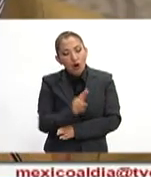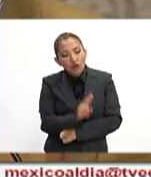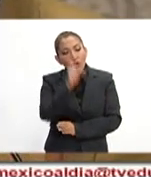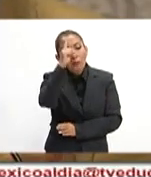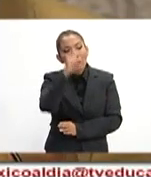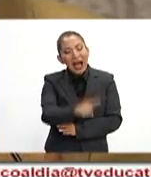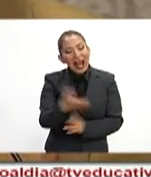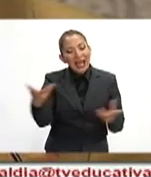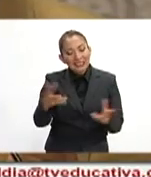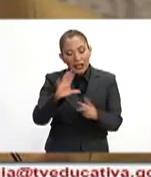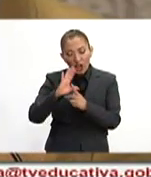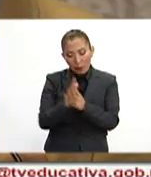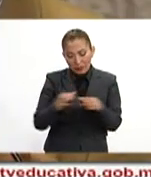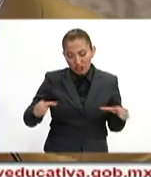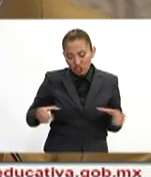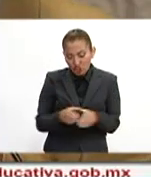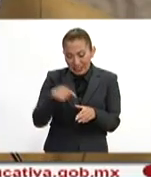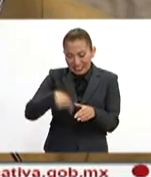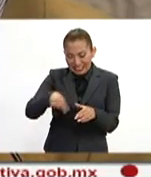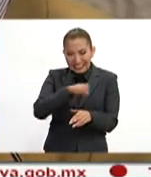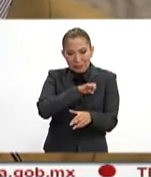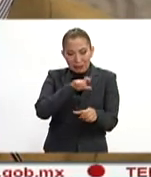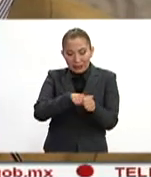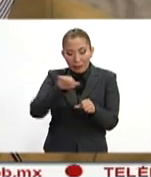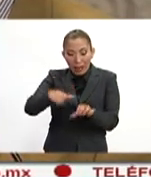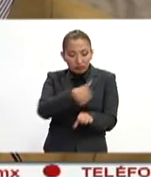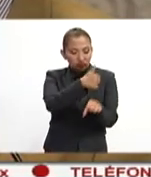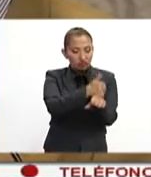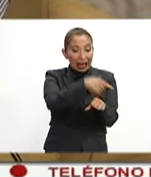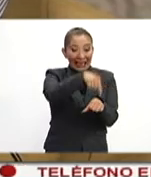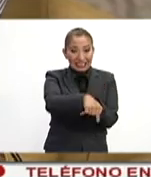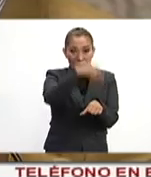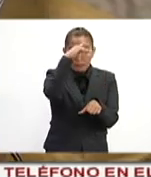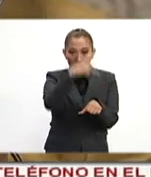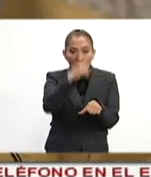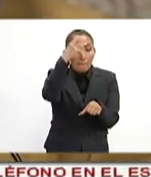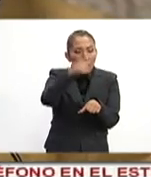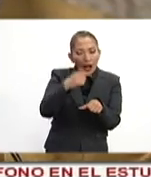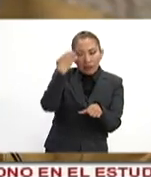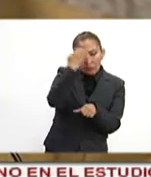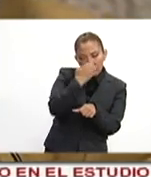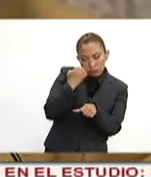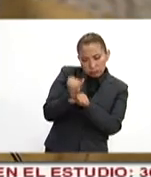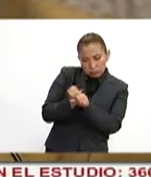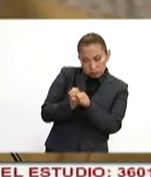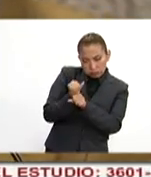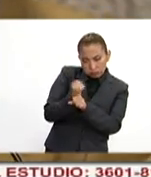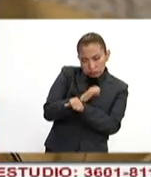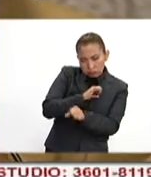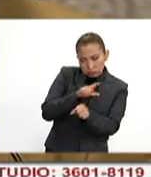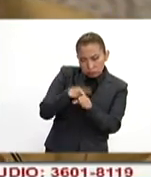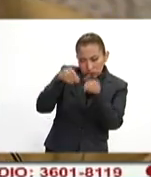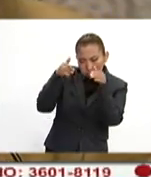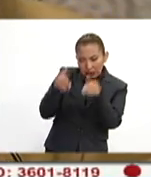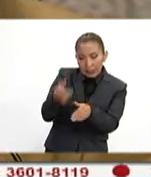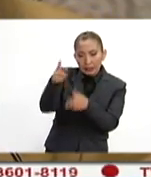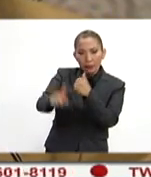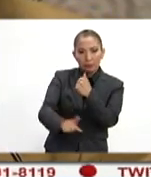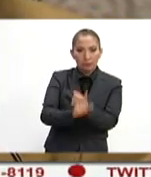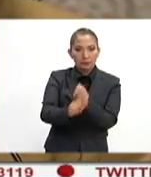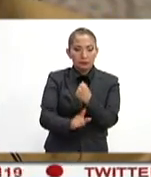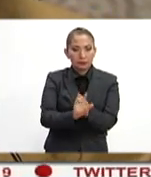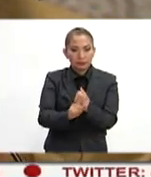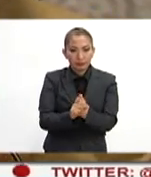para formar una comisión especial que se establezca en México para estudiar específicamente este